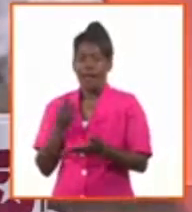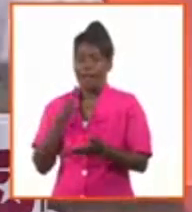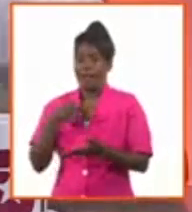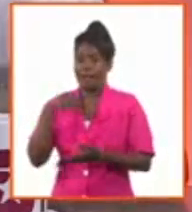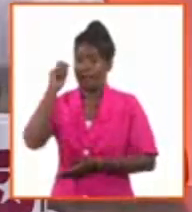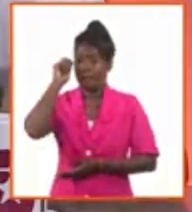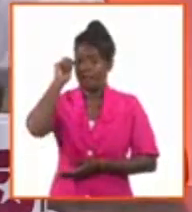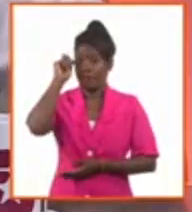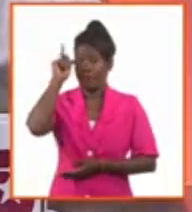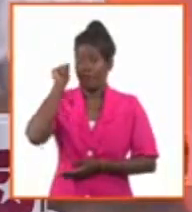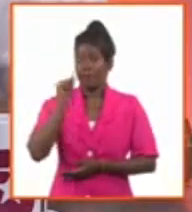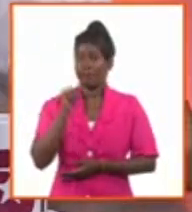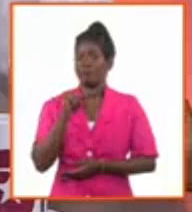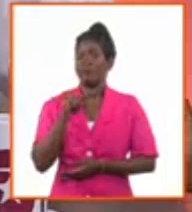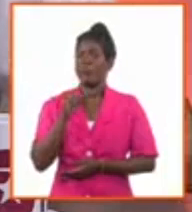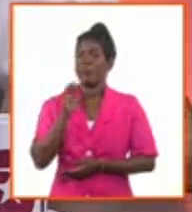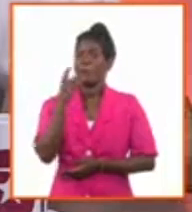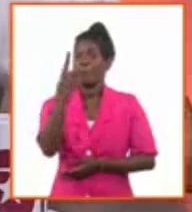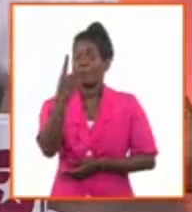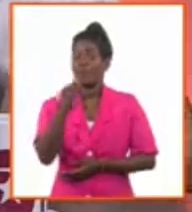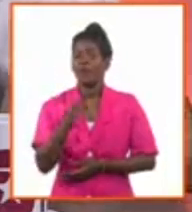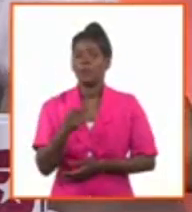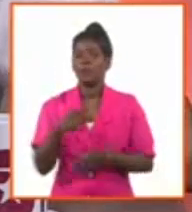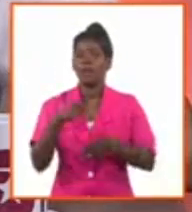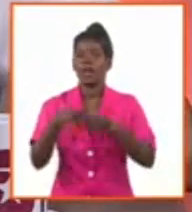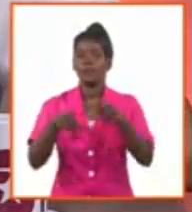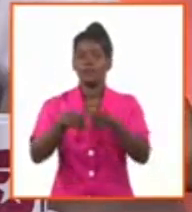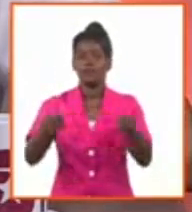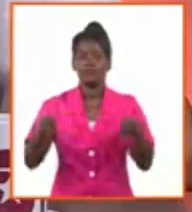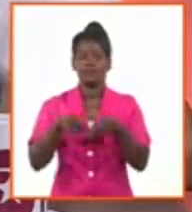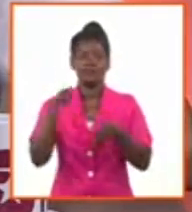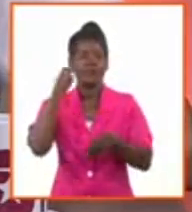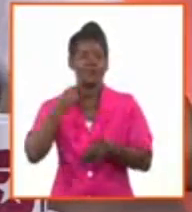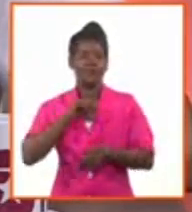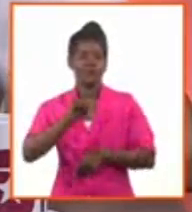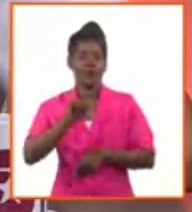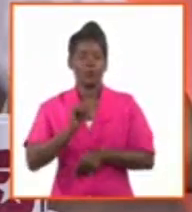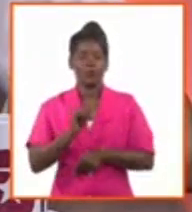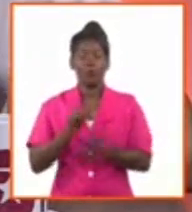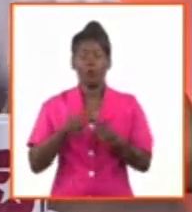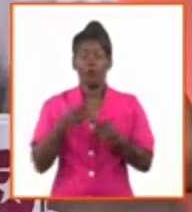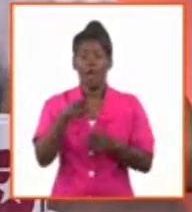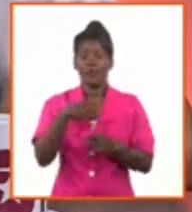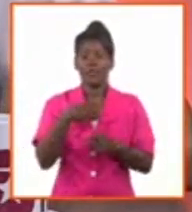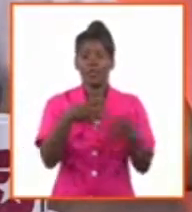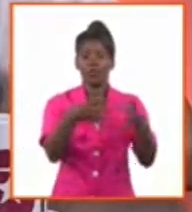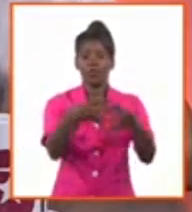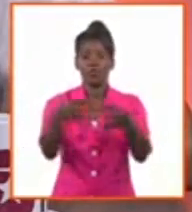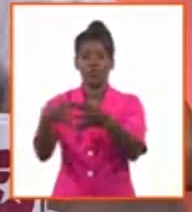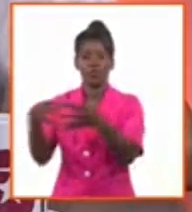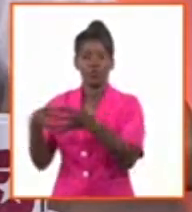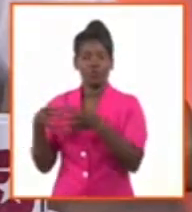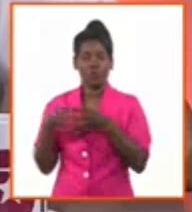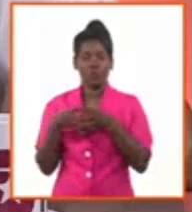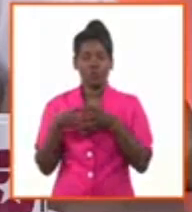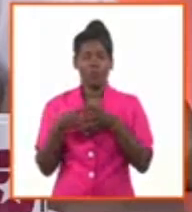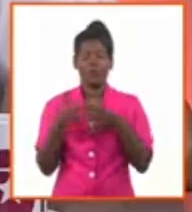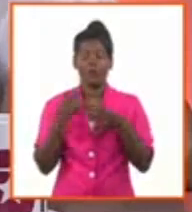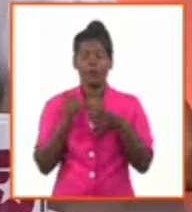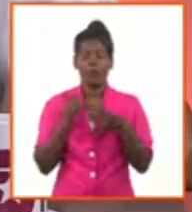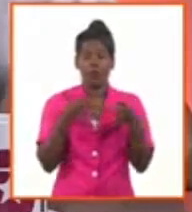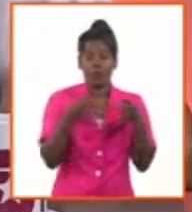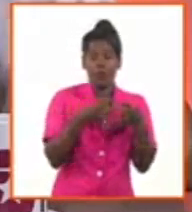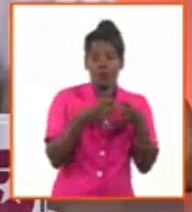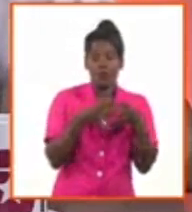teníamos pensado, se promovió lo de la sala FEU, donde cada brigada cogía una sala y la hacía